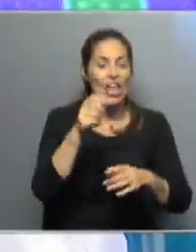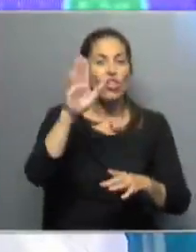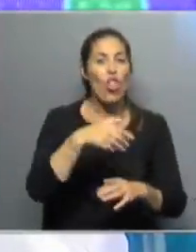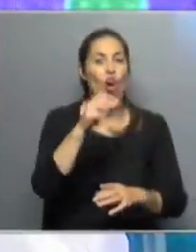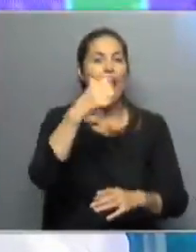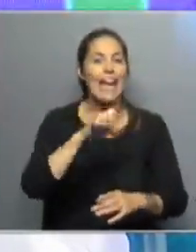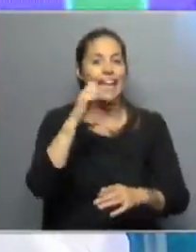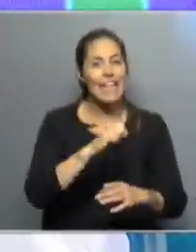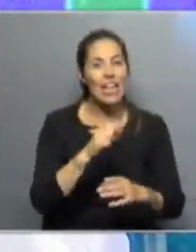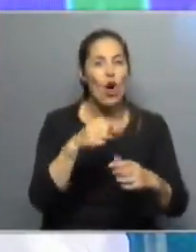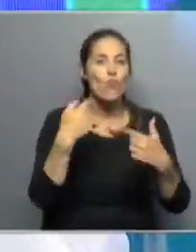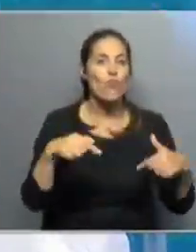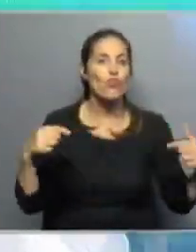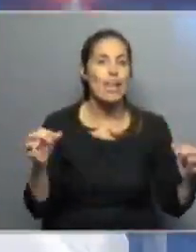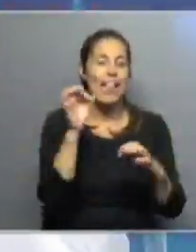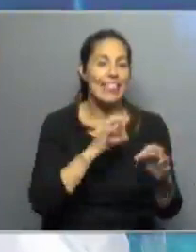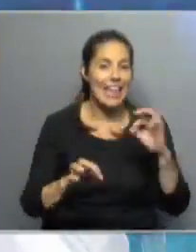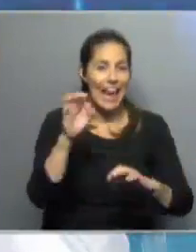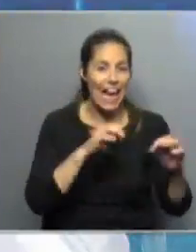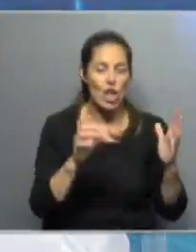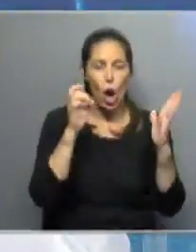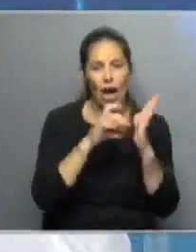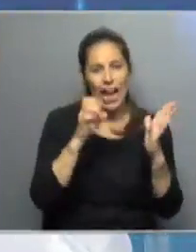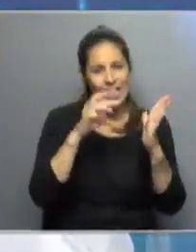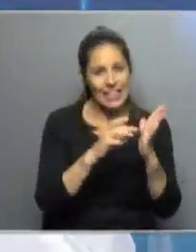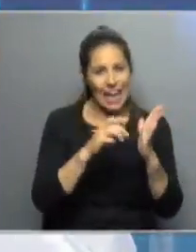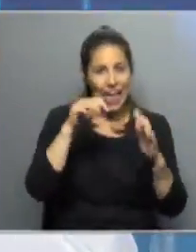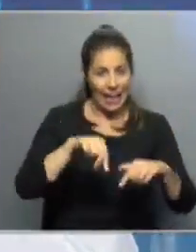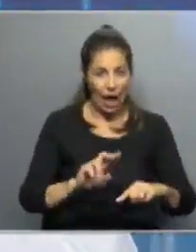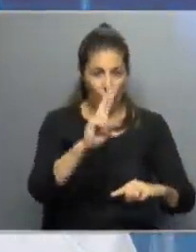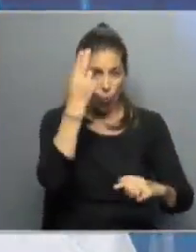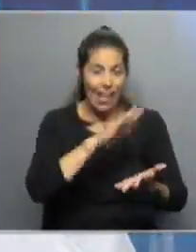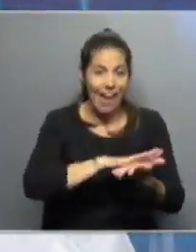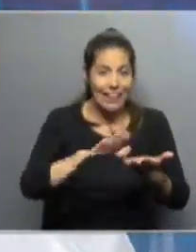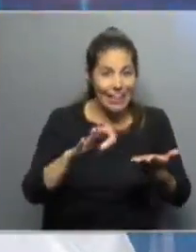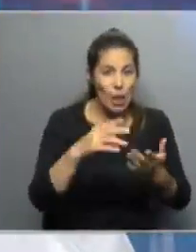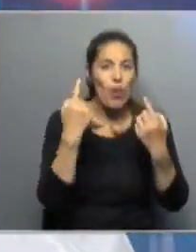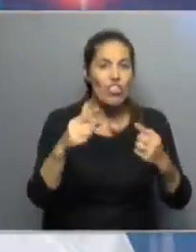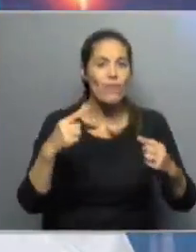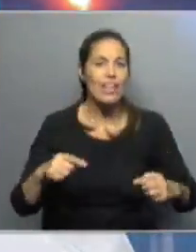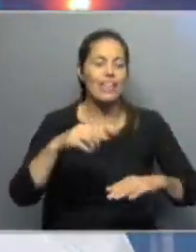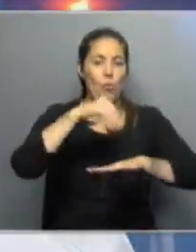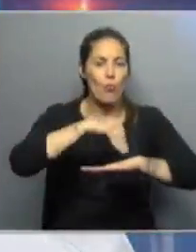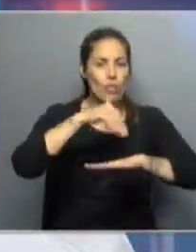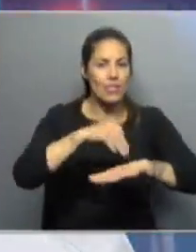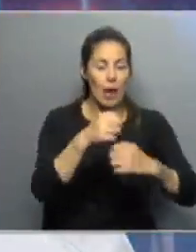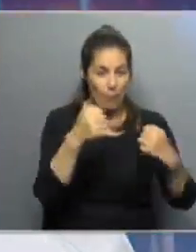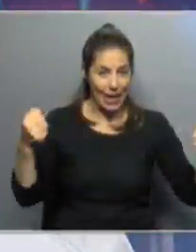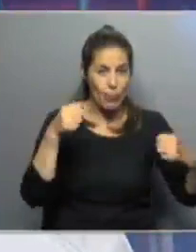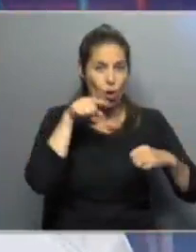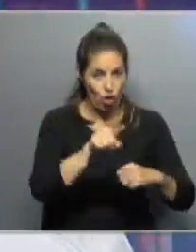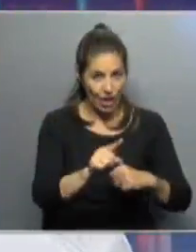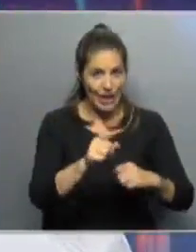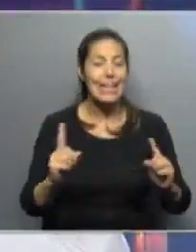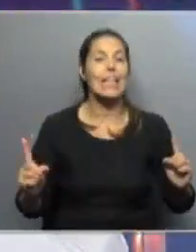enero un montón de funciones de teatro de calidad nacional, gratis por los diferentes municipios. Ampliaremos con él. Y